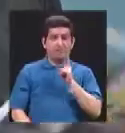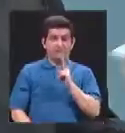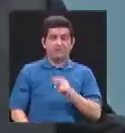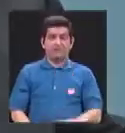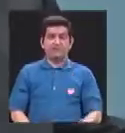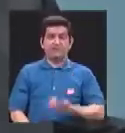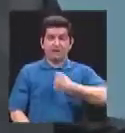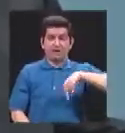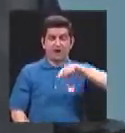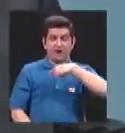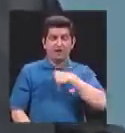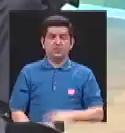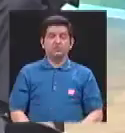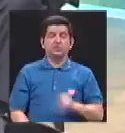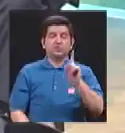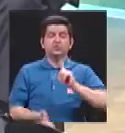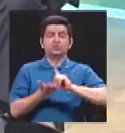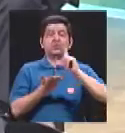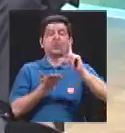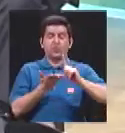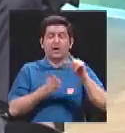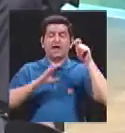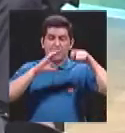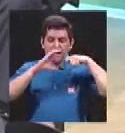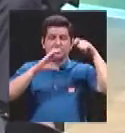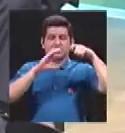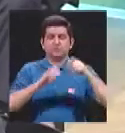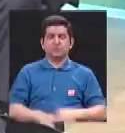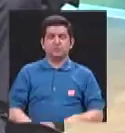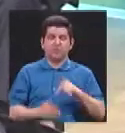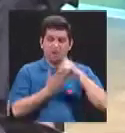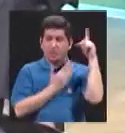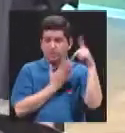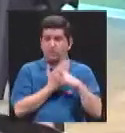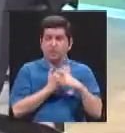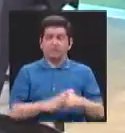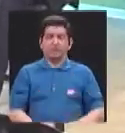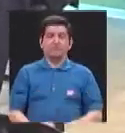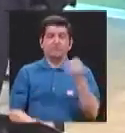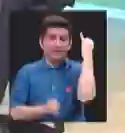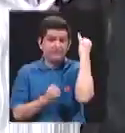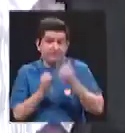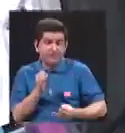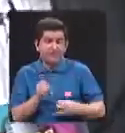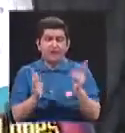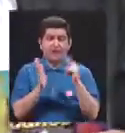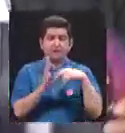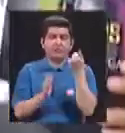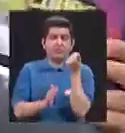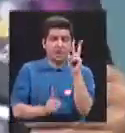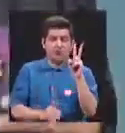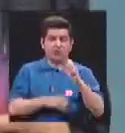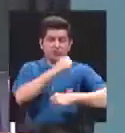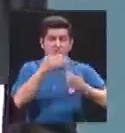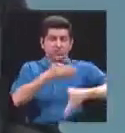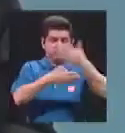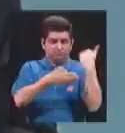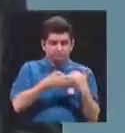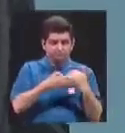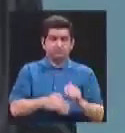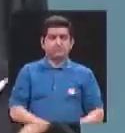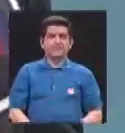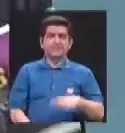quien realmente nos dio fue como una lección de cine. Fue una lección realmente muy buena. Ese programa. Y culminamos el 2012, el